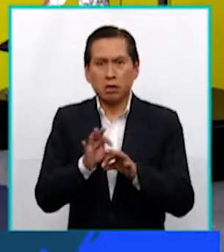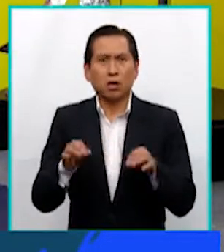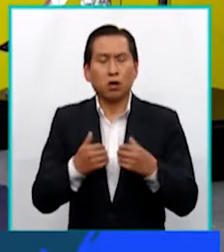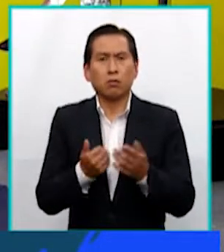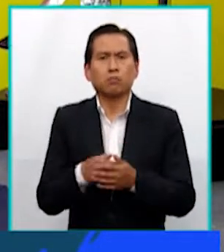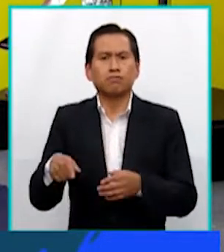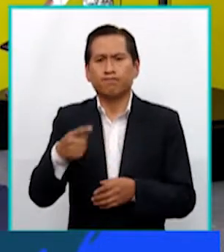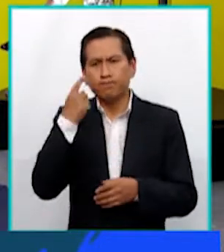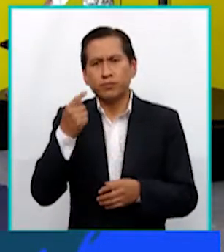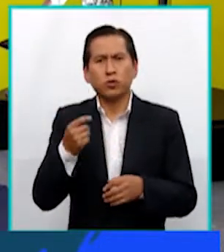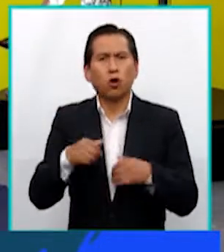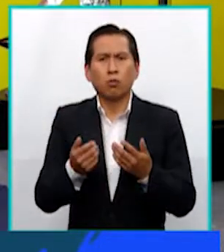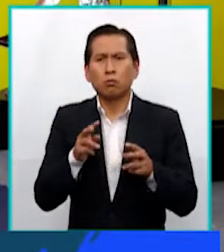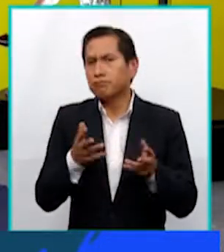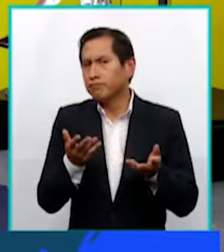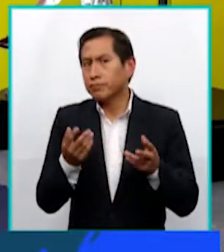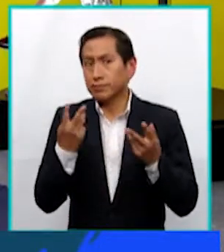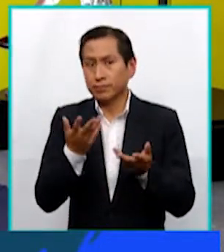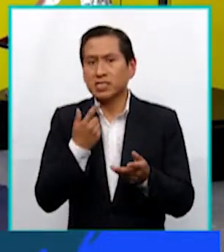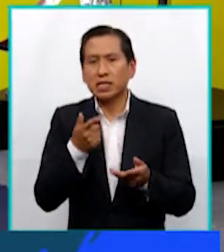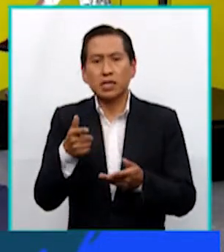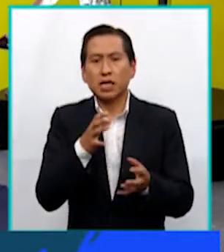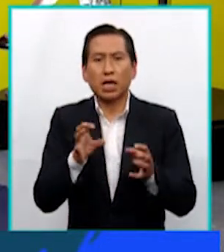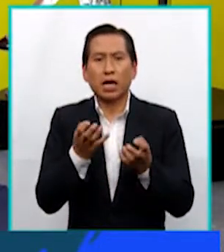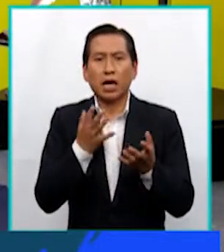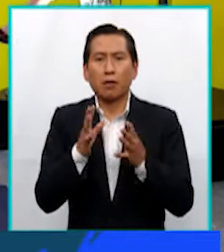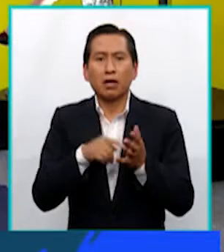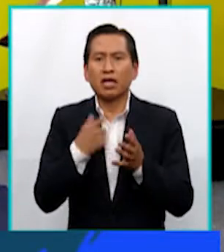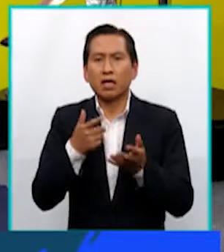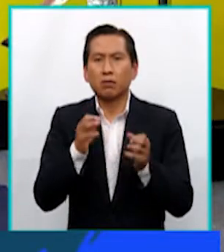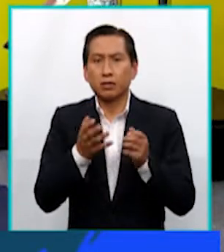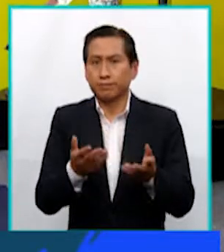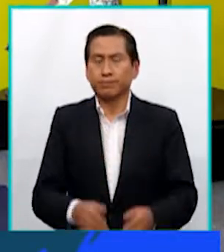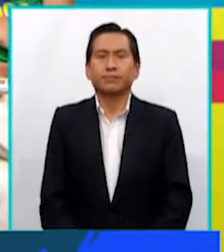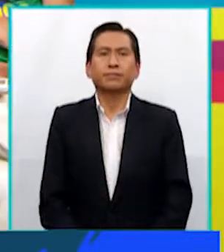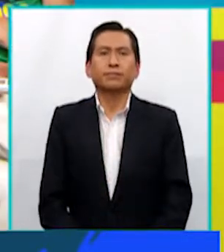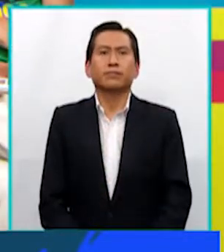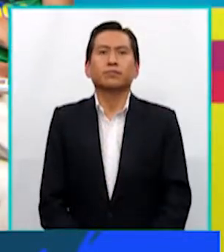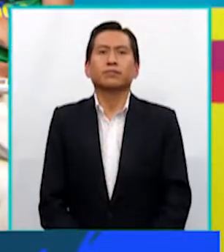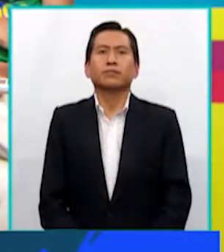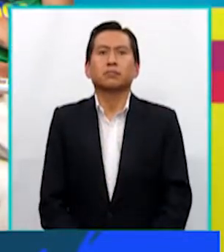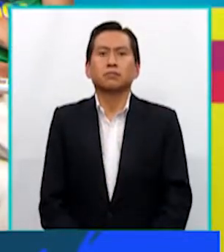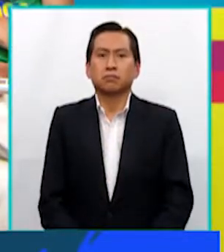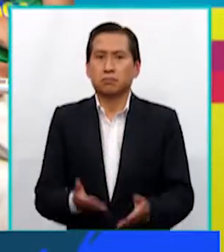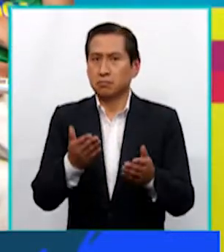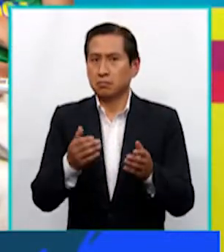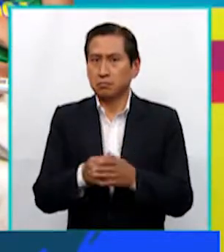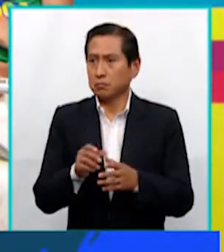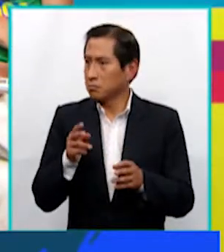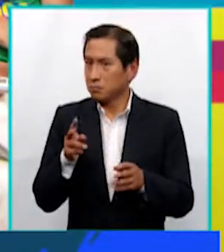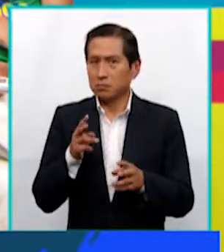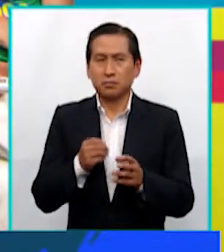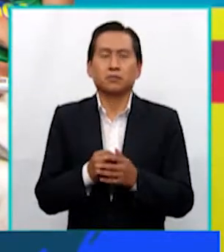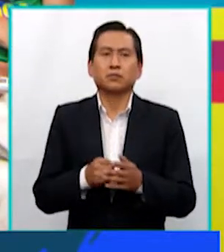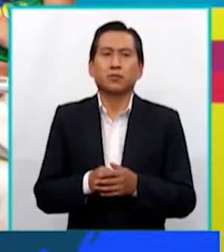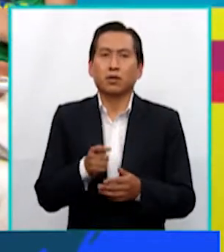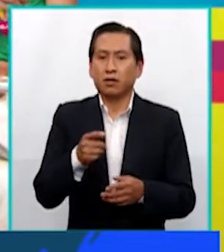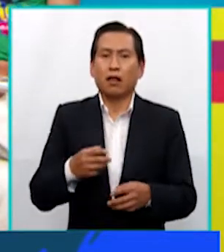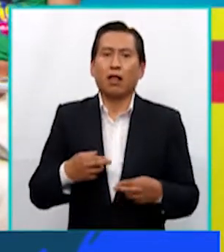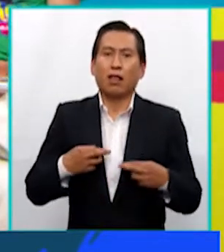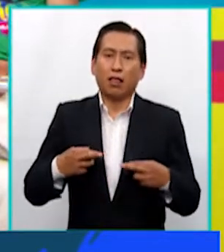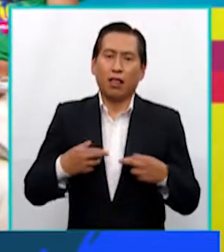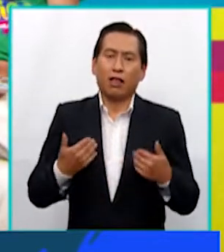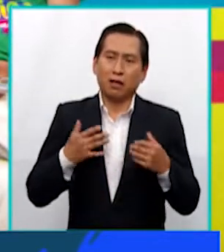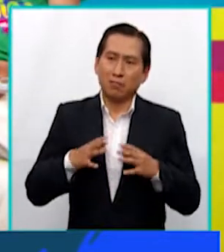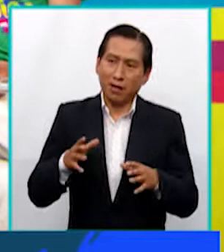¿Qué consideran ustedes? ¿Cómo lo ven? A ver, ¿quién quiere hablar? ¿Quién tiene aire para hablar? Alandino, ¿te han mirado a ti? Cris. Que está respirando.